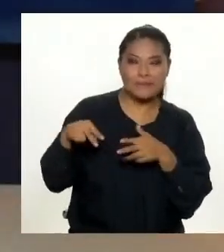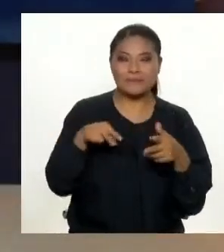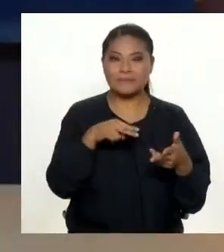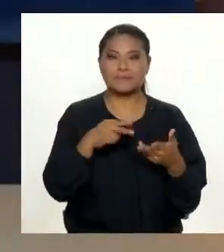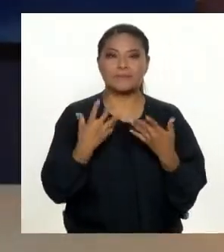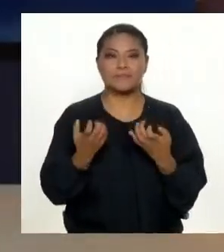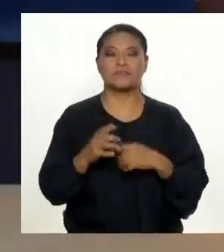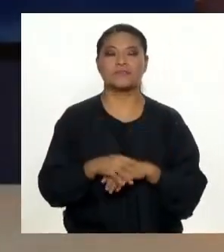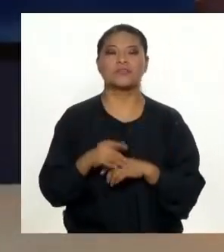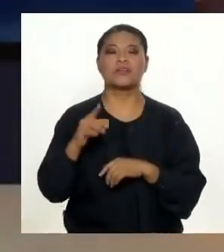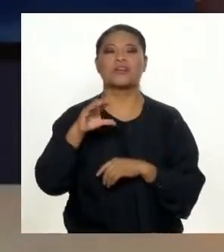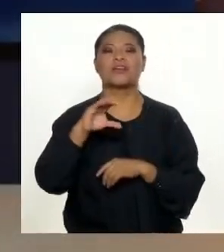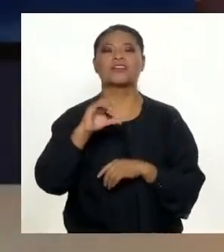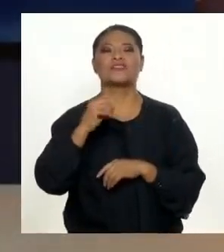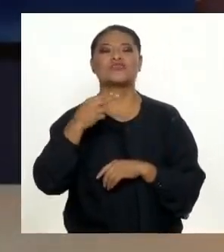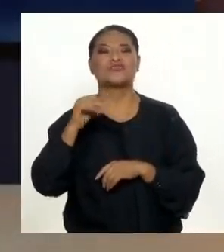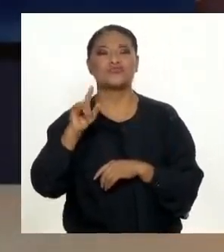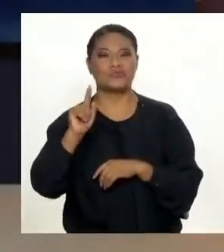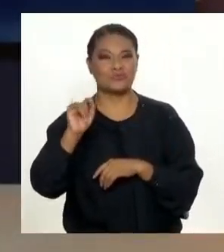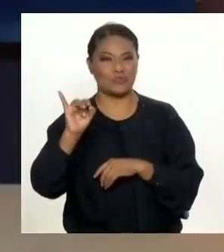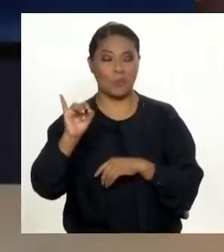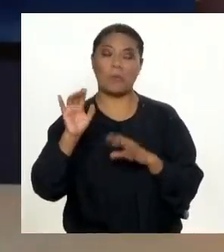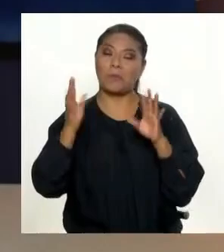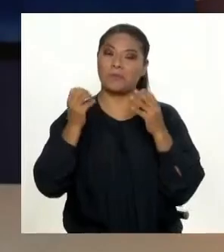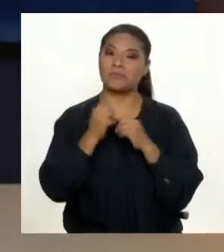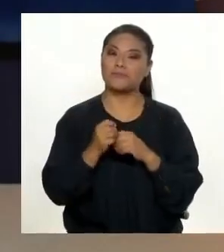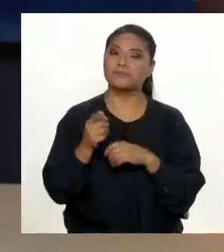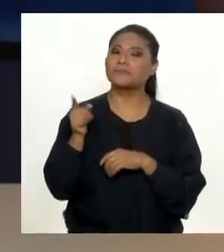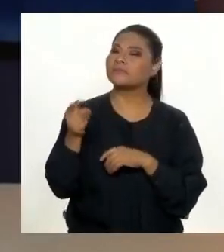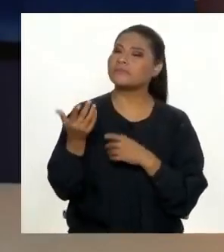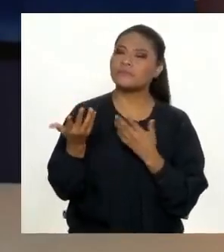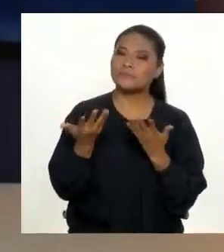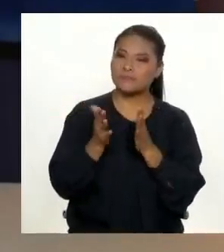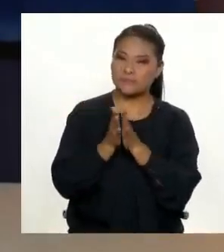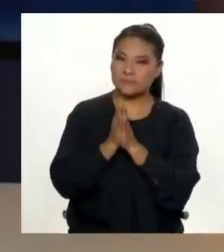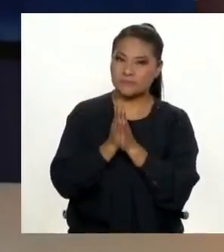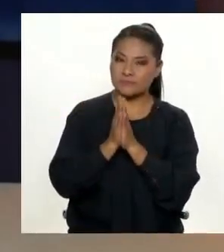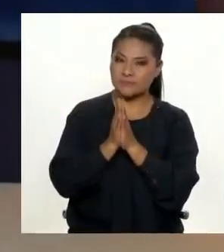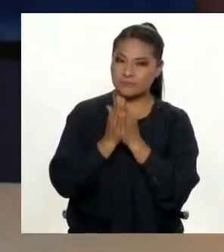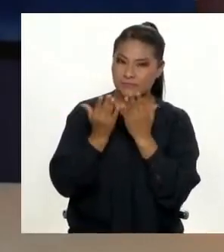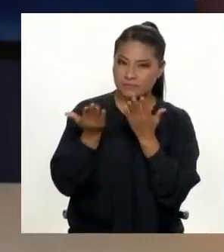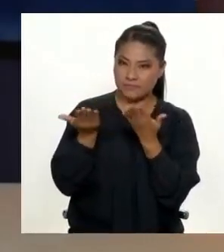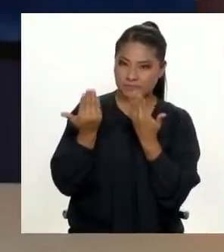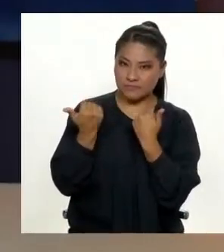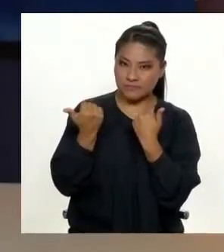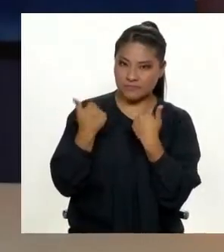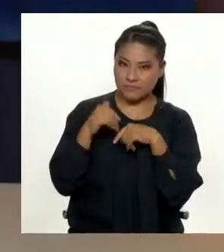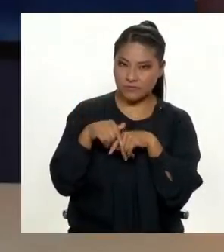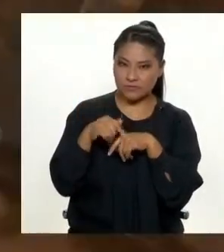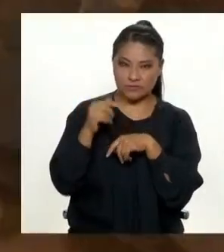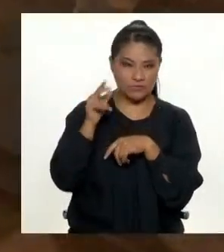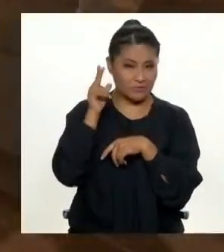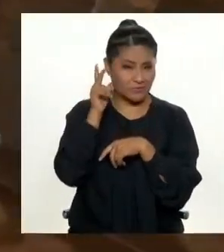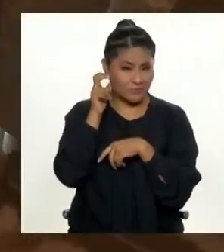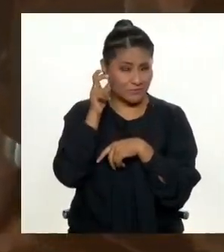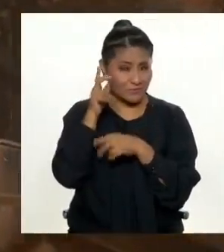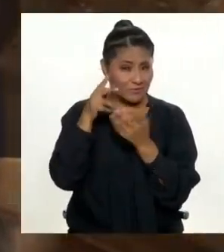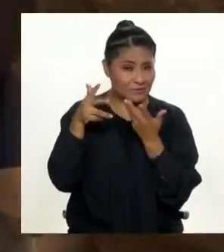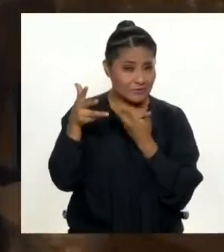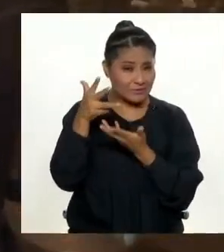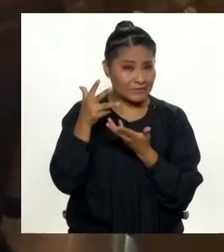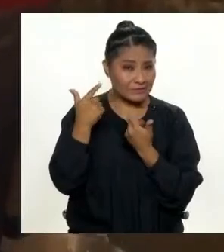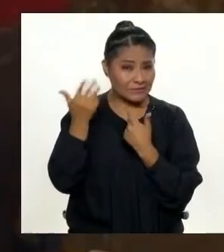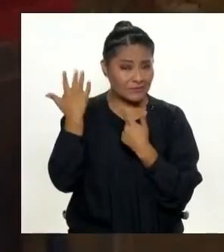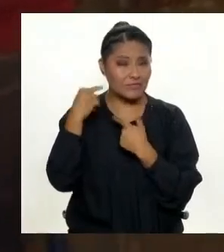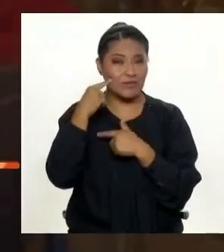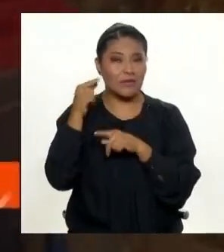yunto. El baile del yunto. Estimada Jimena, no sé si tú nos puedes escuchar o ya has sido envuelta por todo el ruido. Ahí vimos la experiencia de